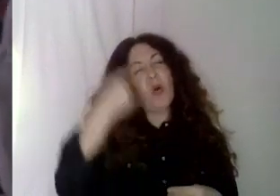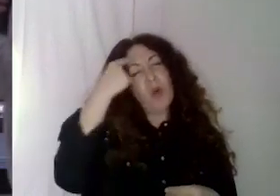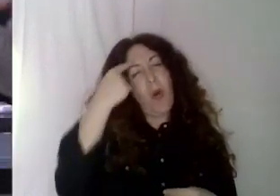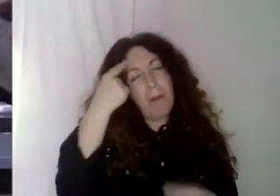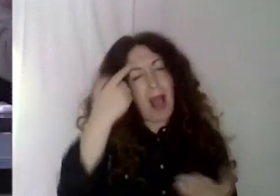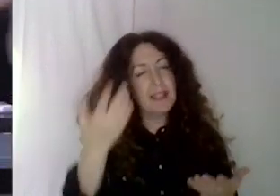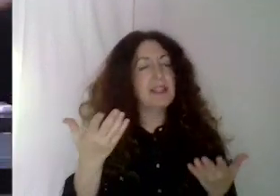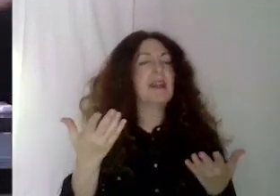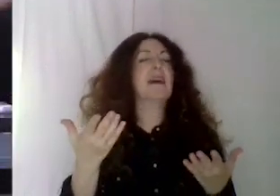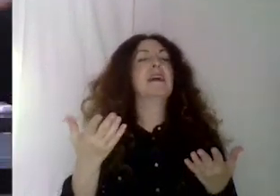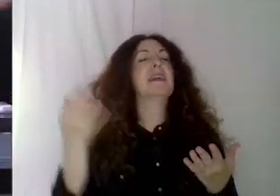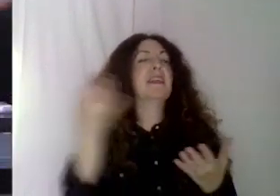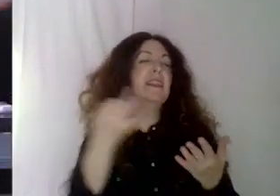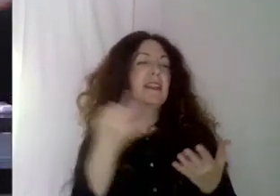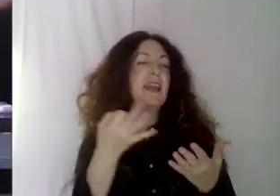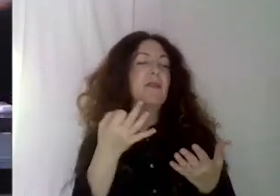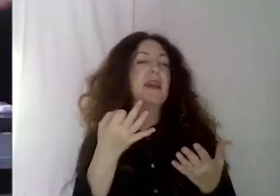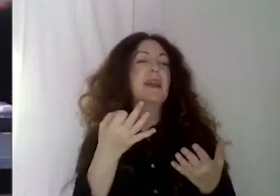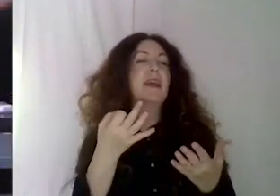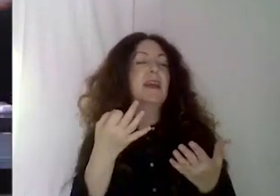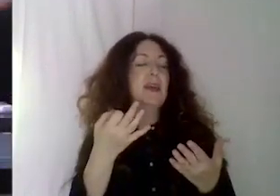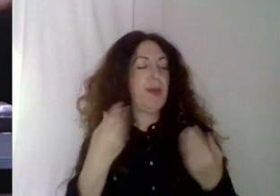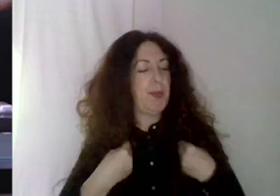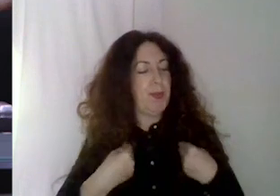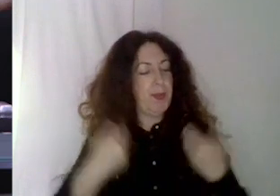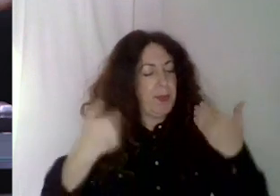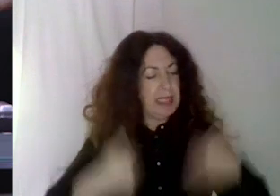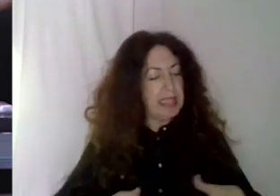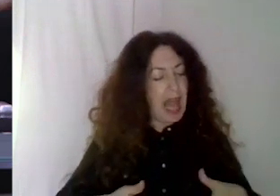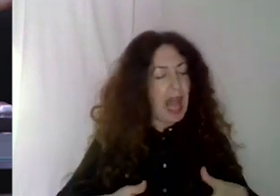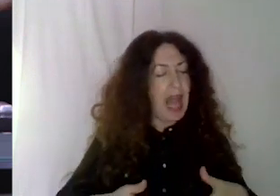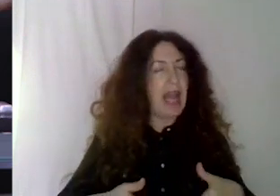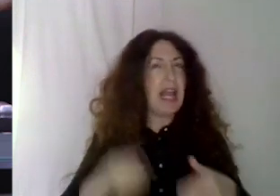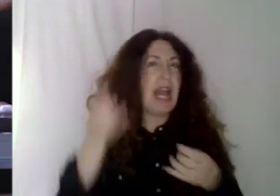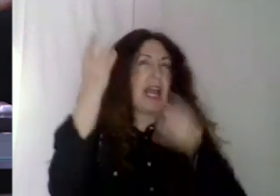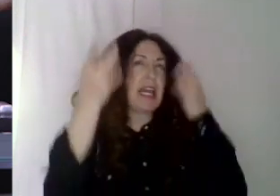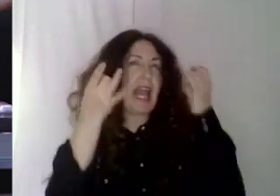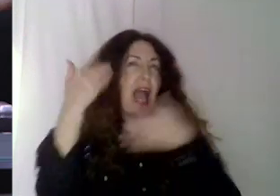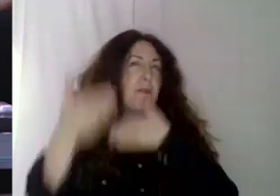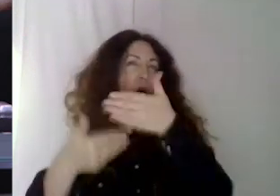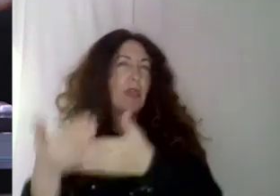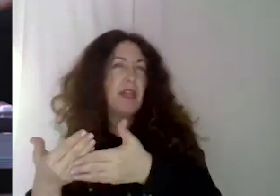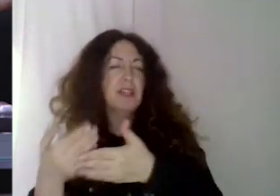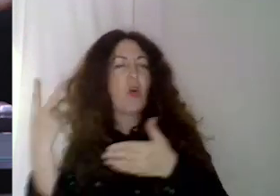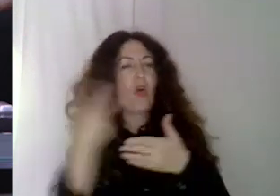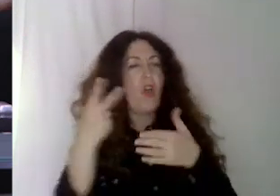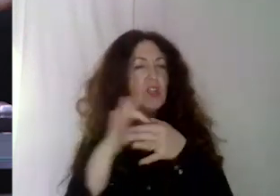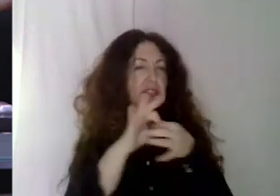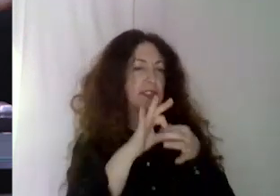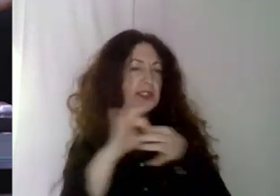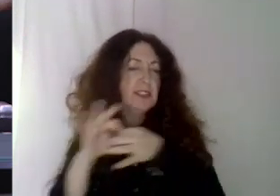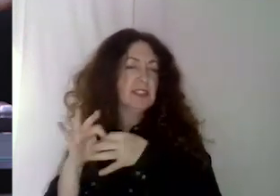mí no me molesta, pero me sorprende efectivamente, ¿verdad?, que la versión romántica de la vida,